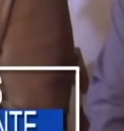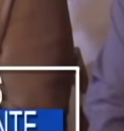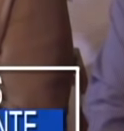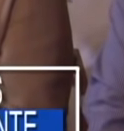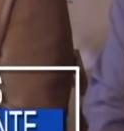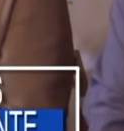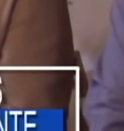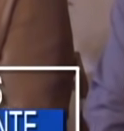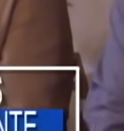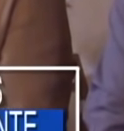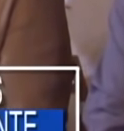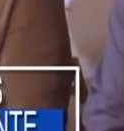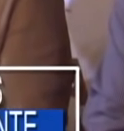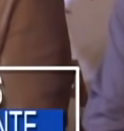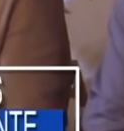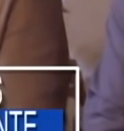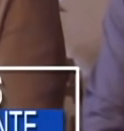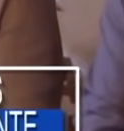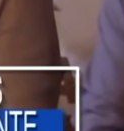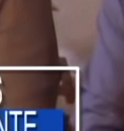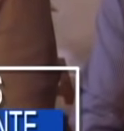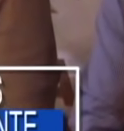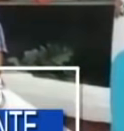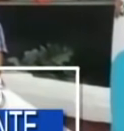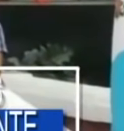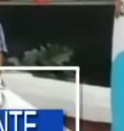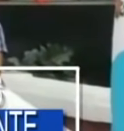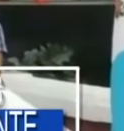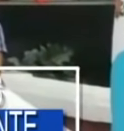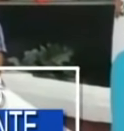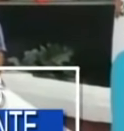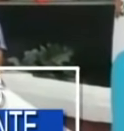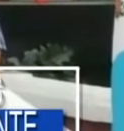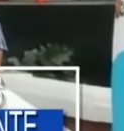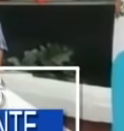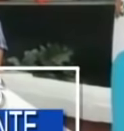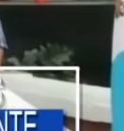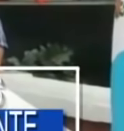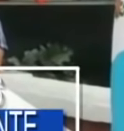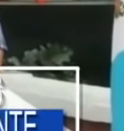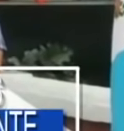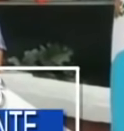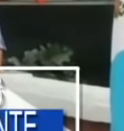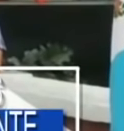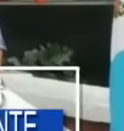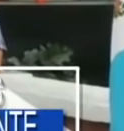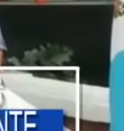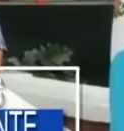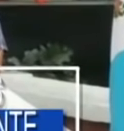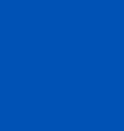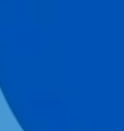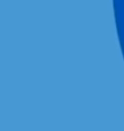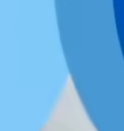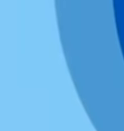Huehuetenango y Sololá registran sus primeros casos de coronavirus. Ambos departamentos suman 5 contagios.